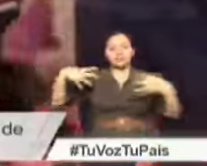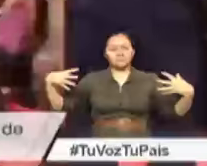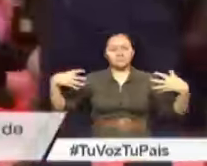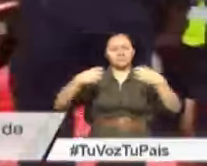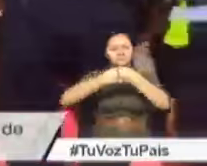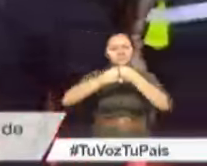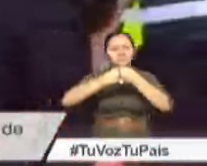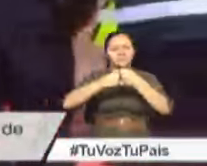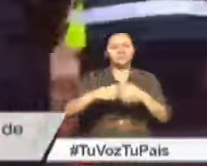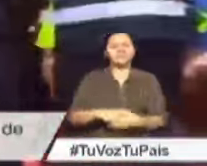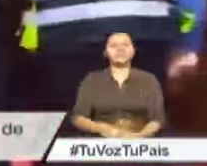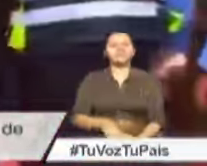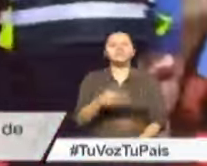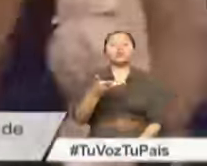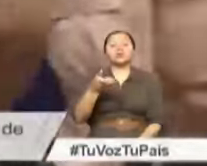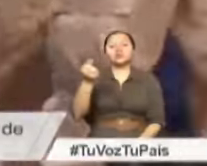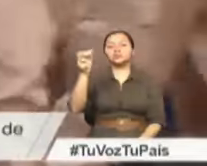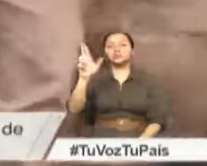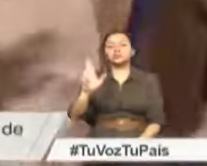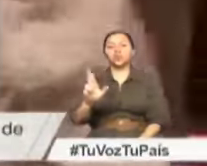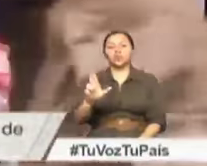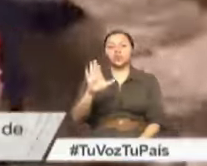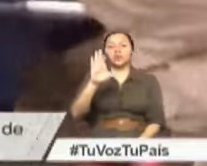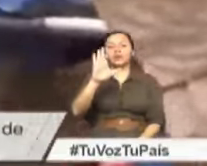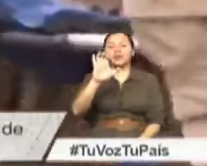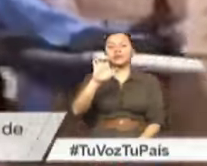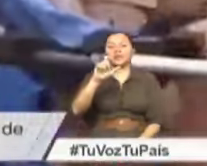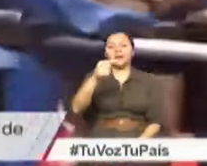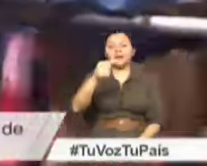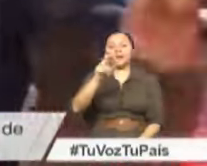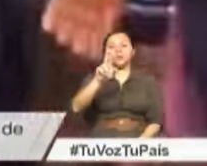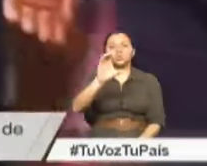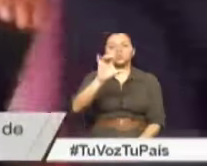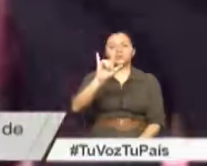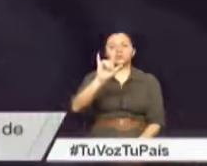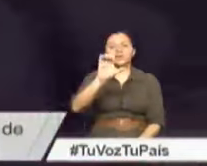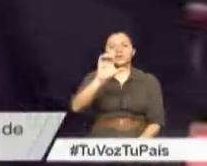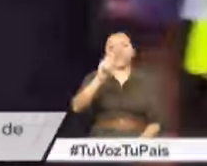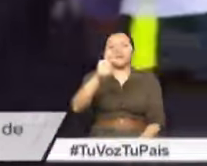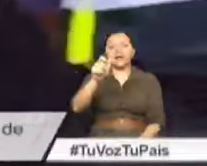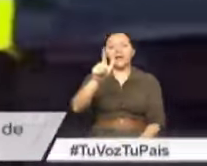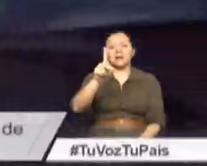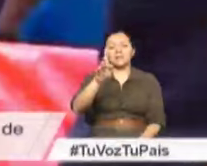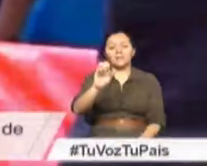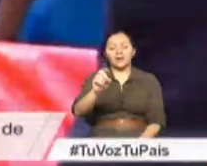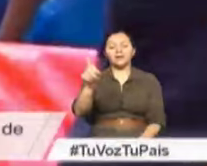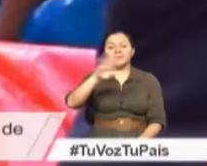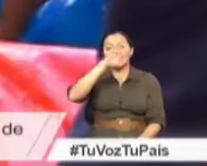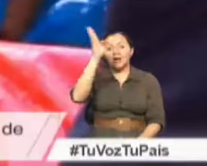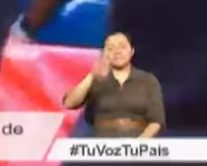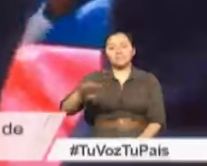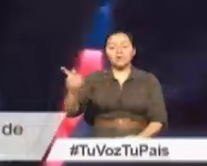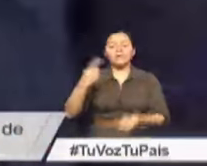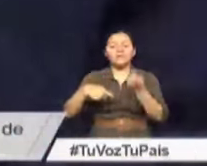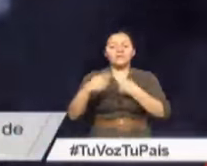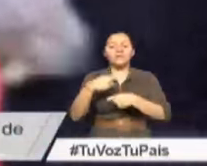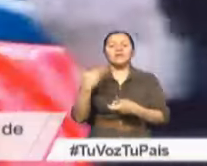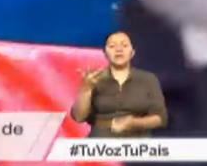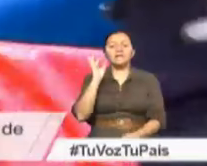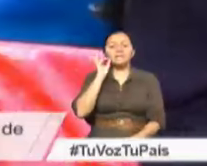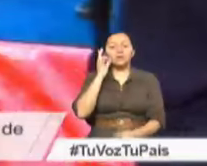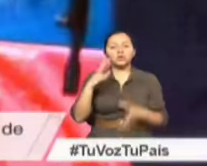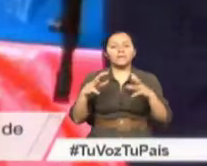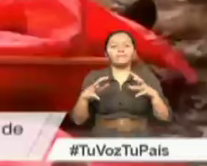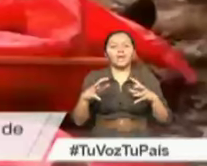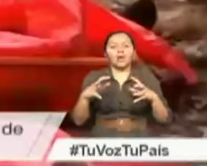Honduras. Ha ocurrido en el sur de Teguzigalpa. Todo apunta que el conductor del camión, que transportaba melones desde el sur del país al norte hondureño, perdió el